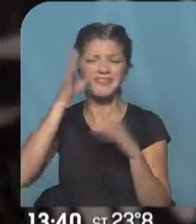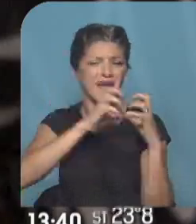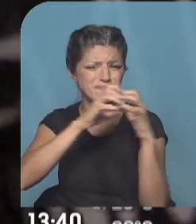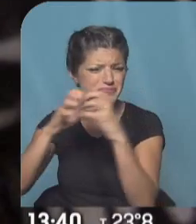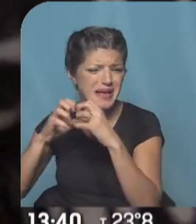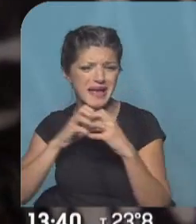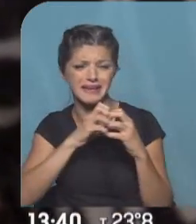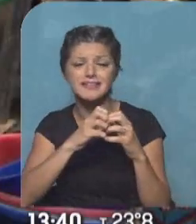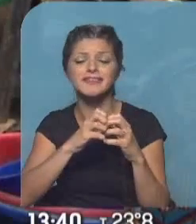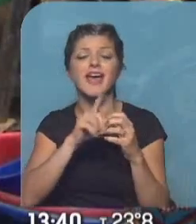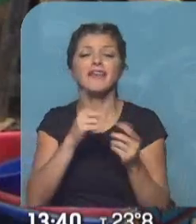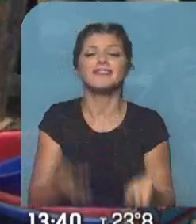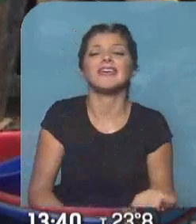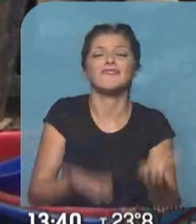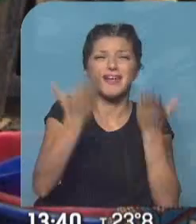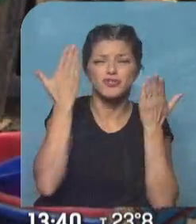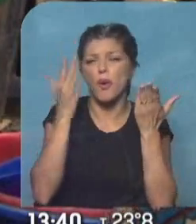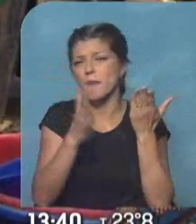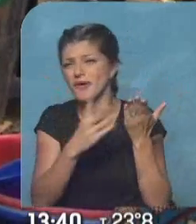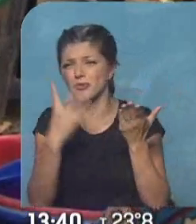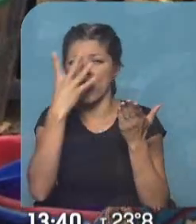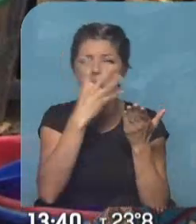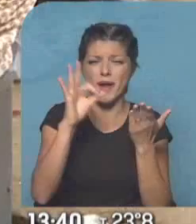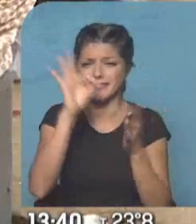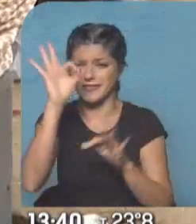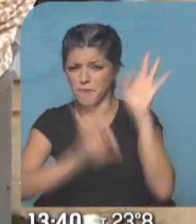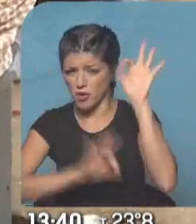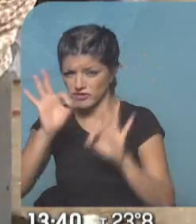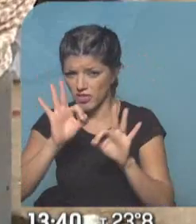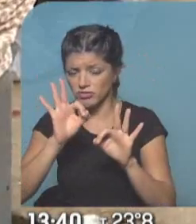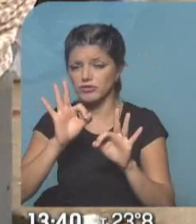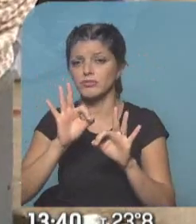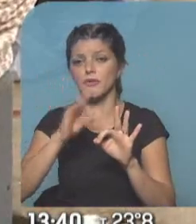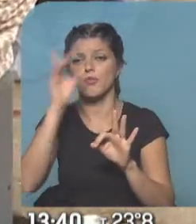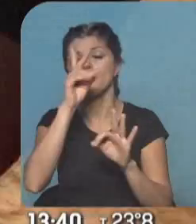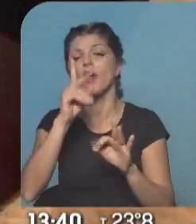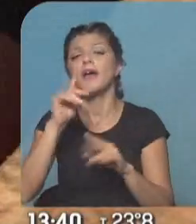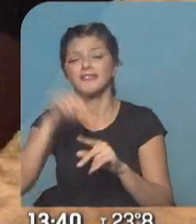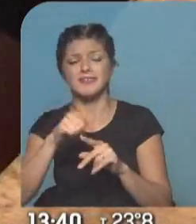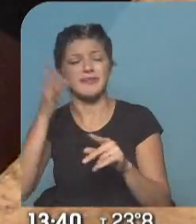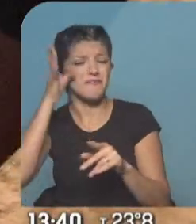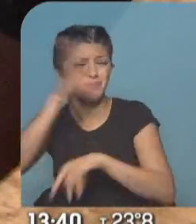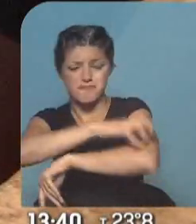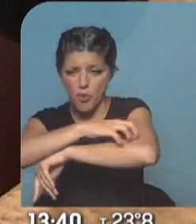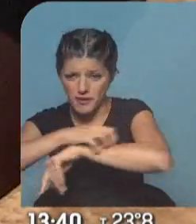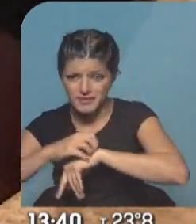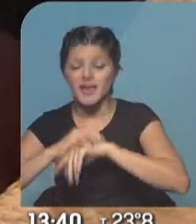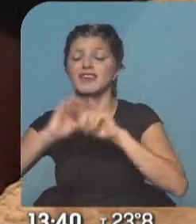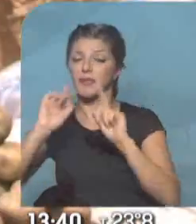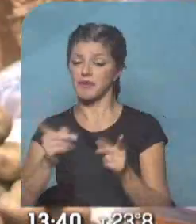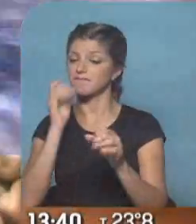que mantiene la inflación en alrededor del 40%, altos índices de pobreza y un